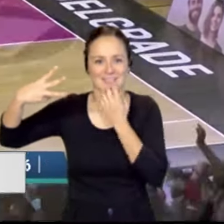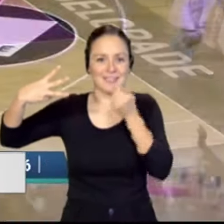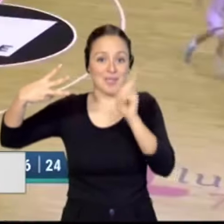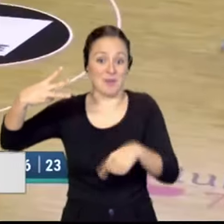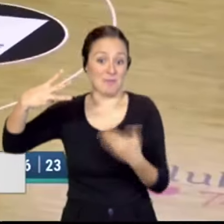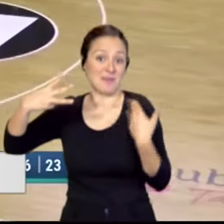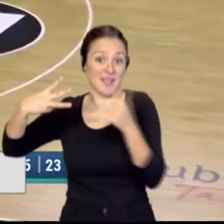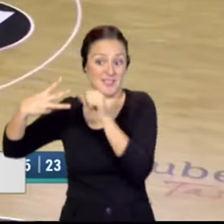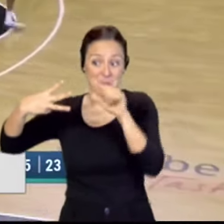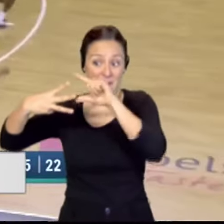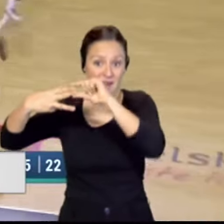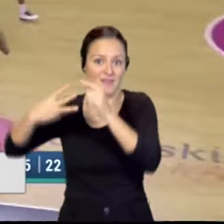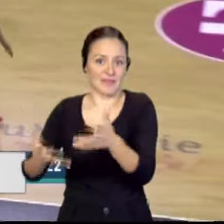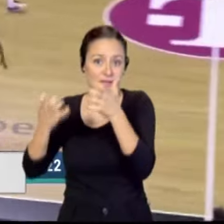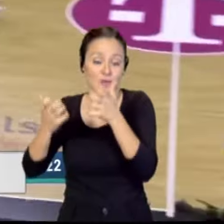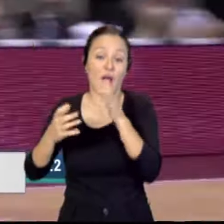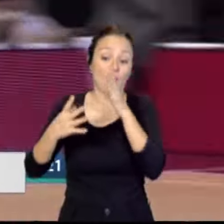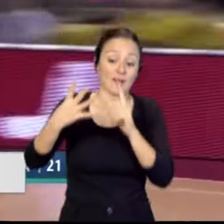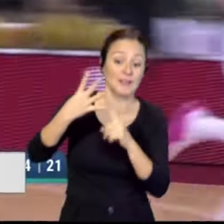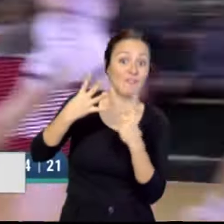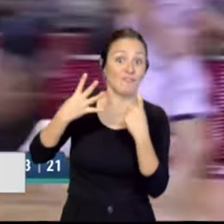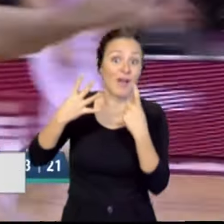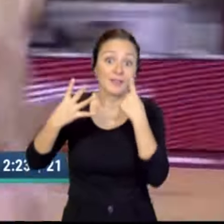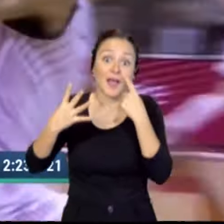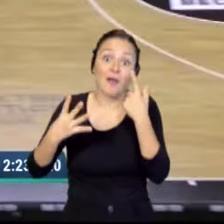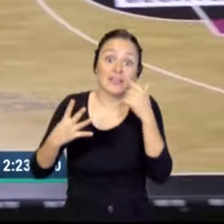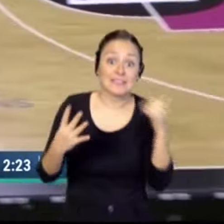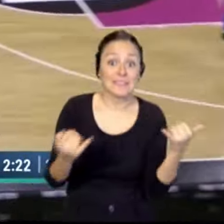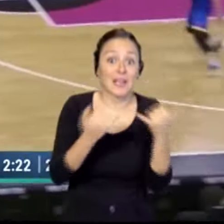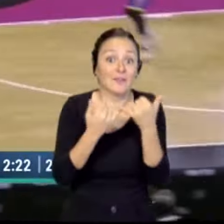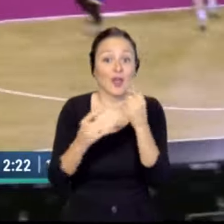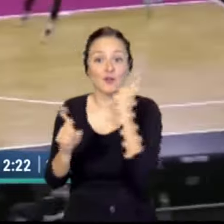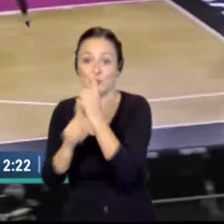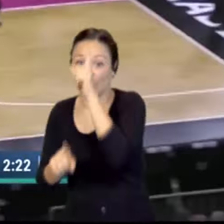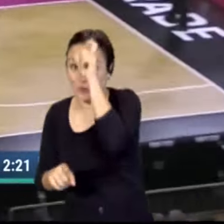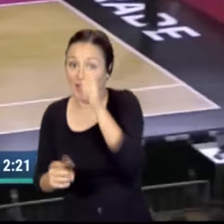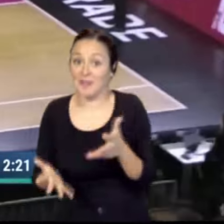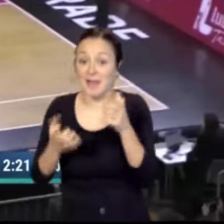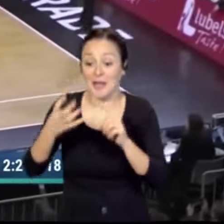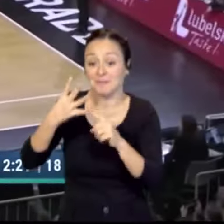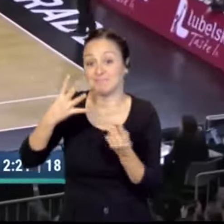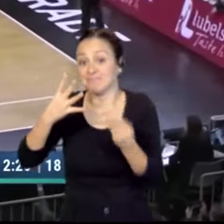solamente queda uno y será Lenovo tenerife como decimos el tofas de Turquía